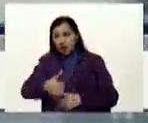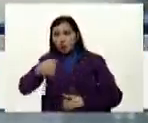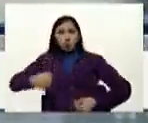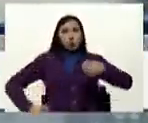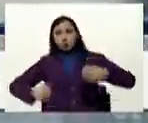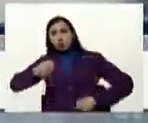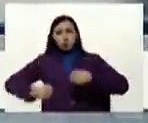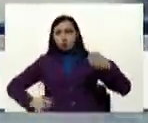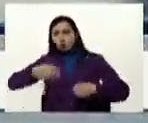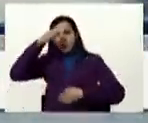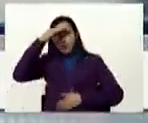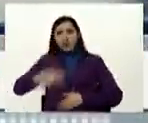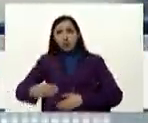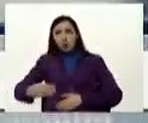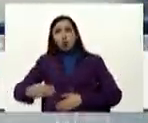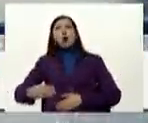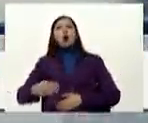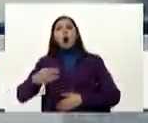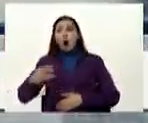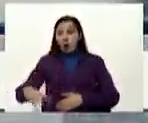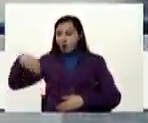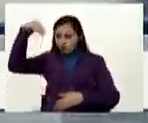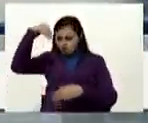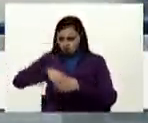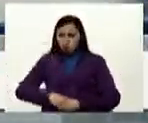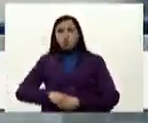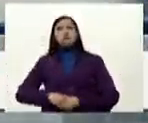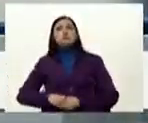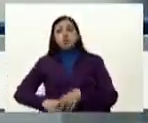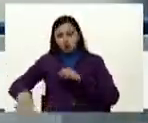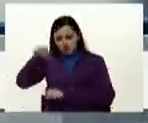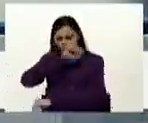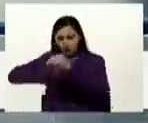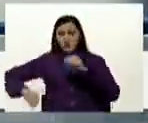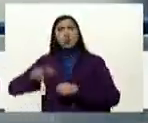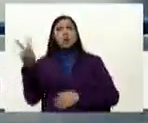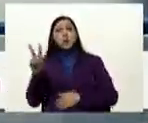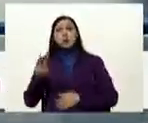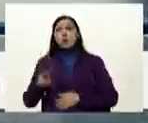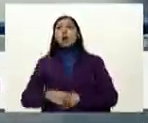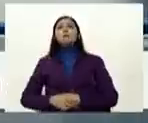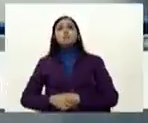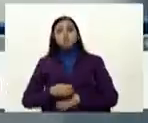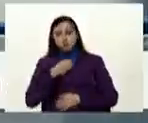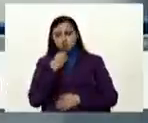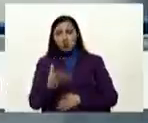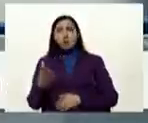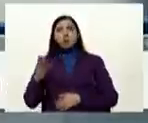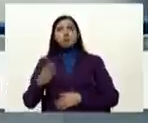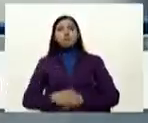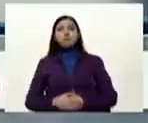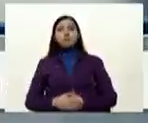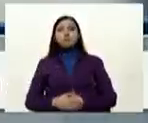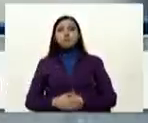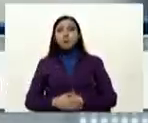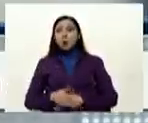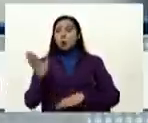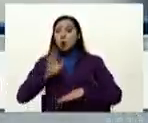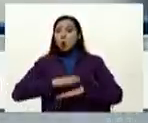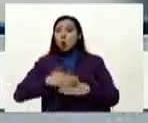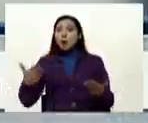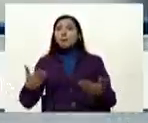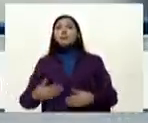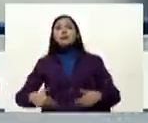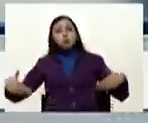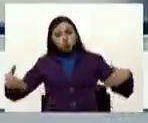tanques están en los puestos de comando defendiendo el territorio de Venezuela. ¿Producto de qué? Del